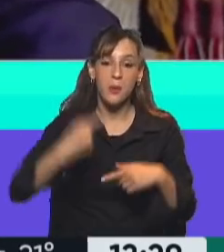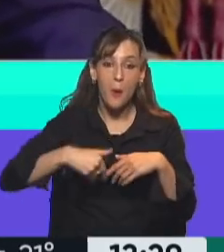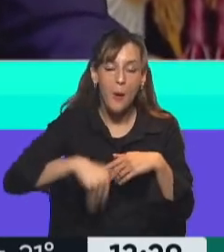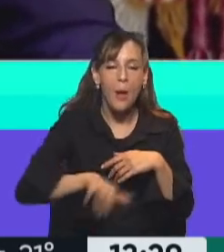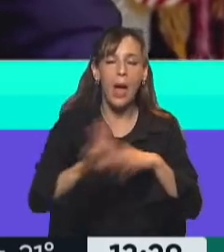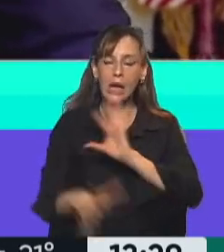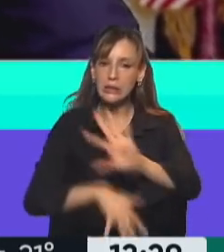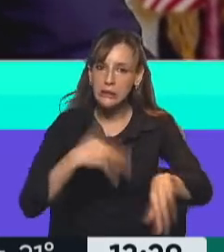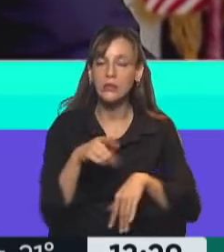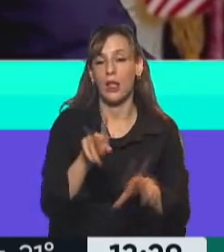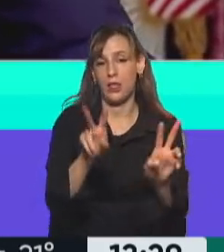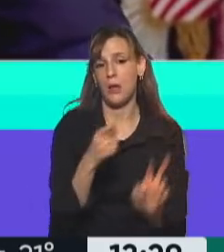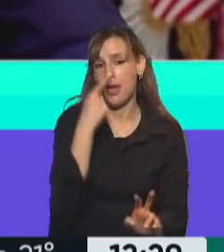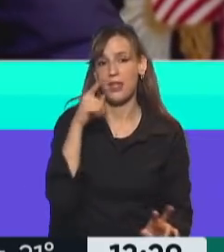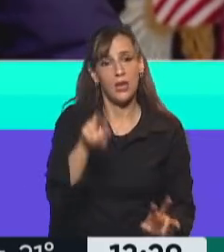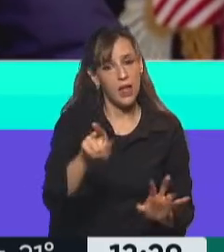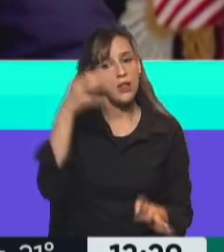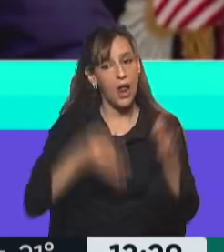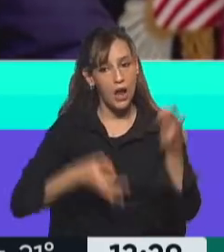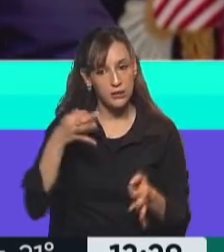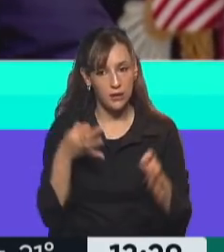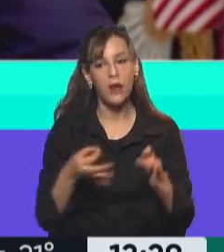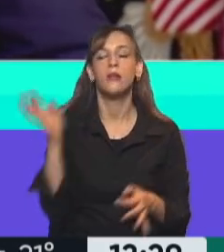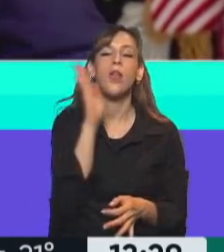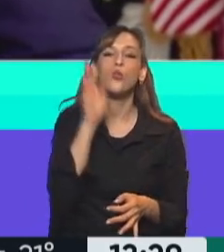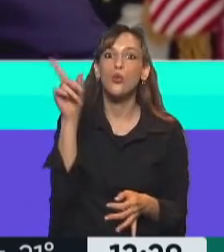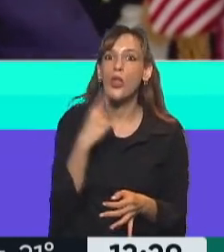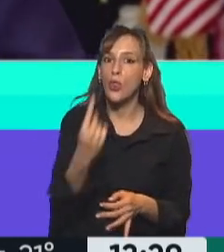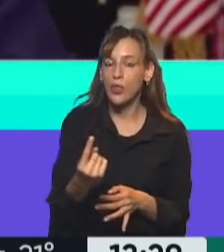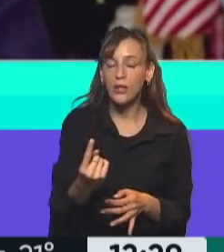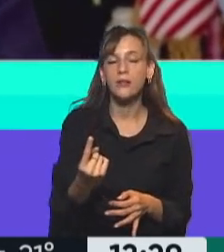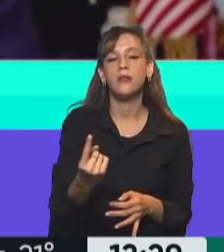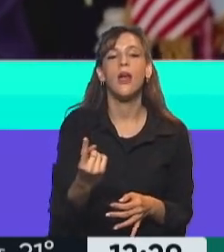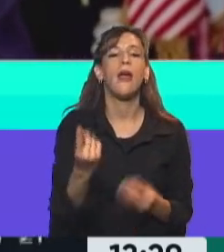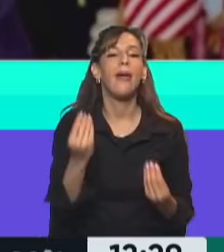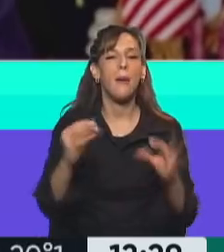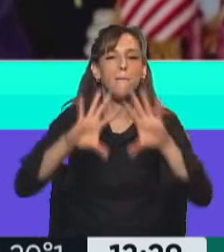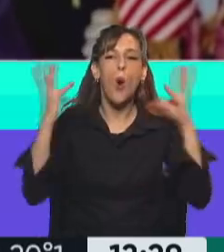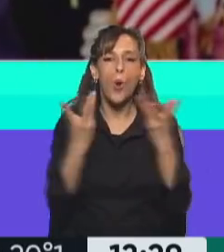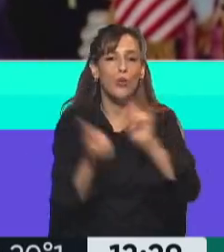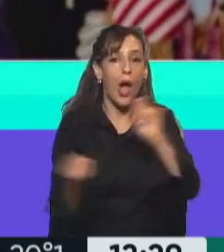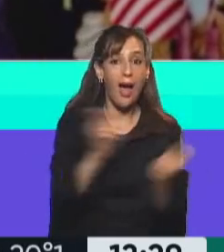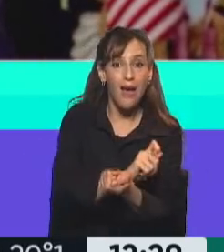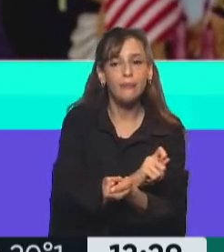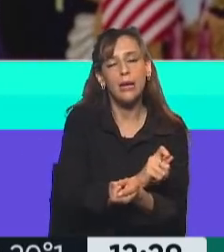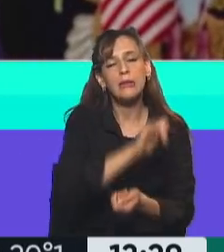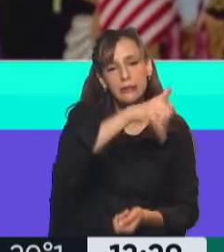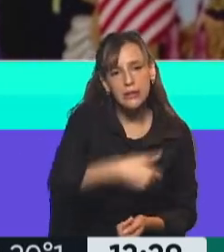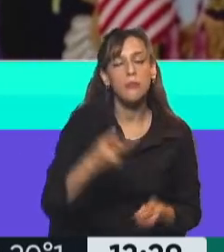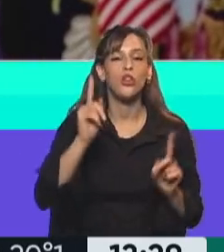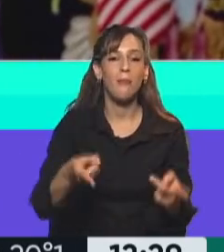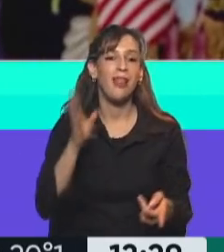un tema interesante para analizar, y lo que dice Estados Unidos es que no solamente el orden mundial ha cambiado, sino que Estados Unidos tiene